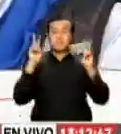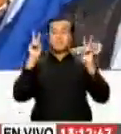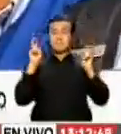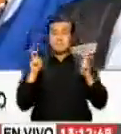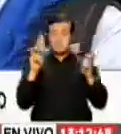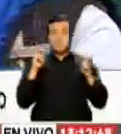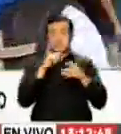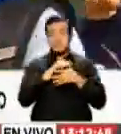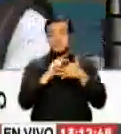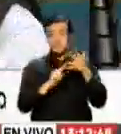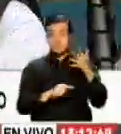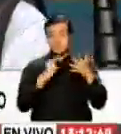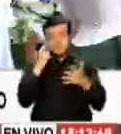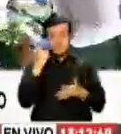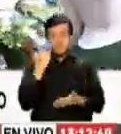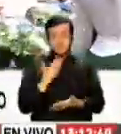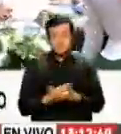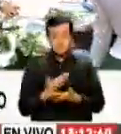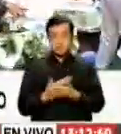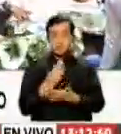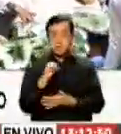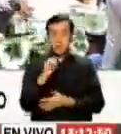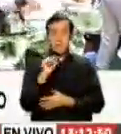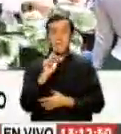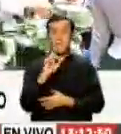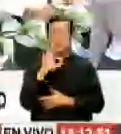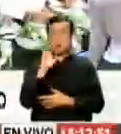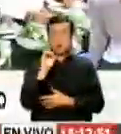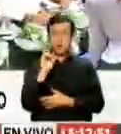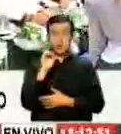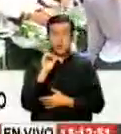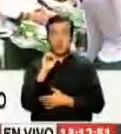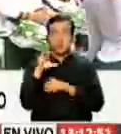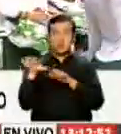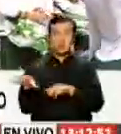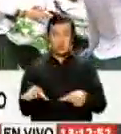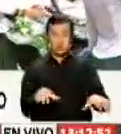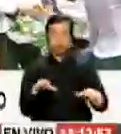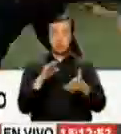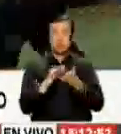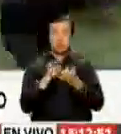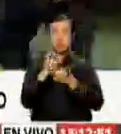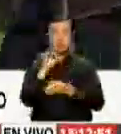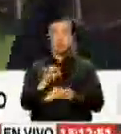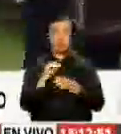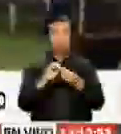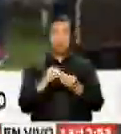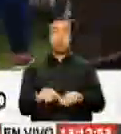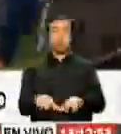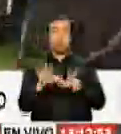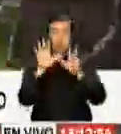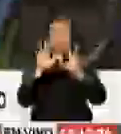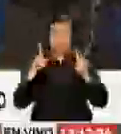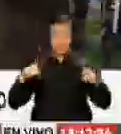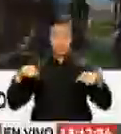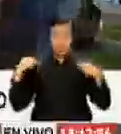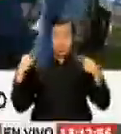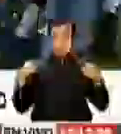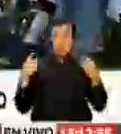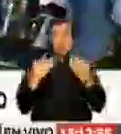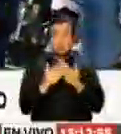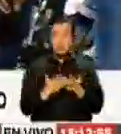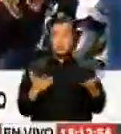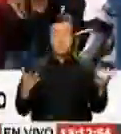a hechos comprobables. Marco Pacheco, coordinador zonal 8 de la Defensoría del Pueblo, indica que diariamente este organismo